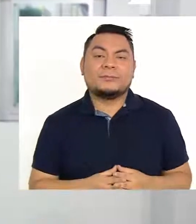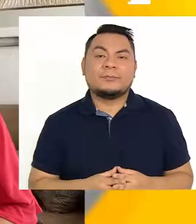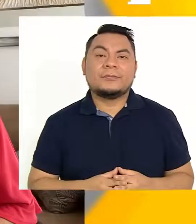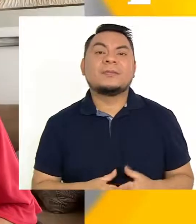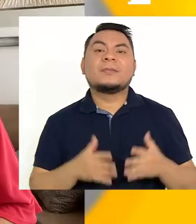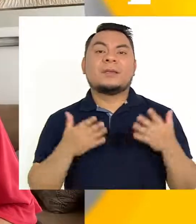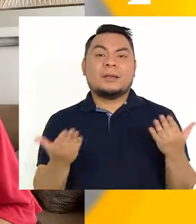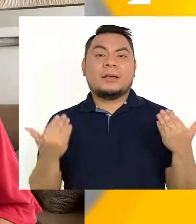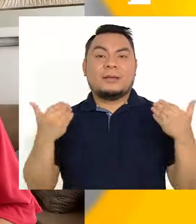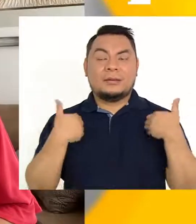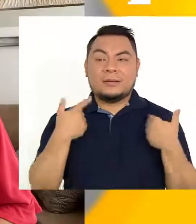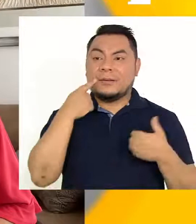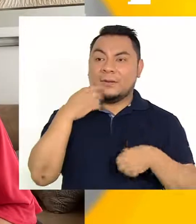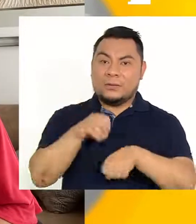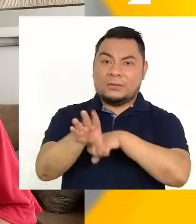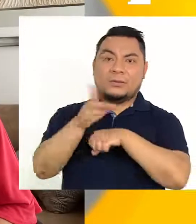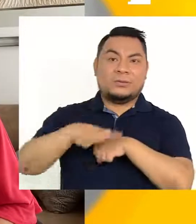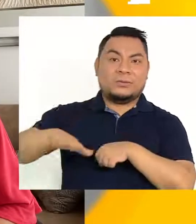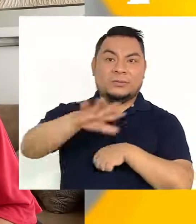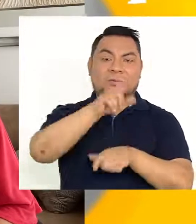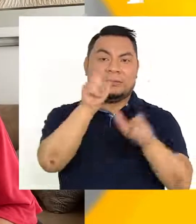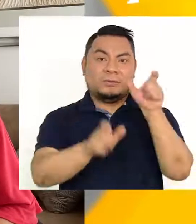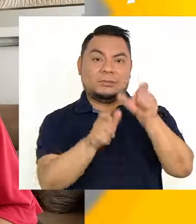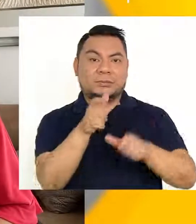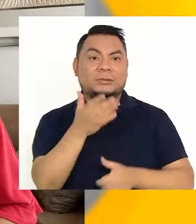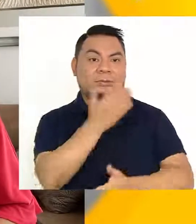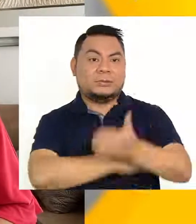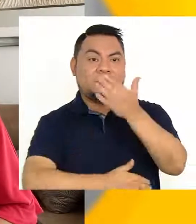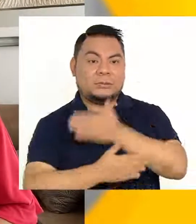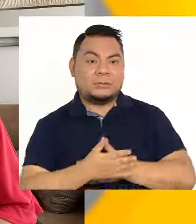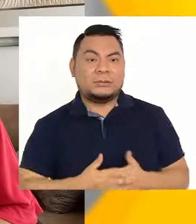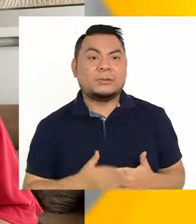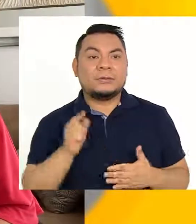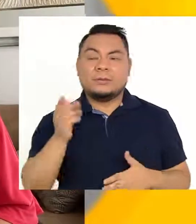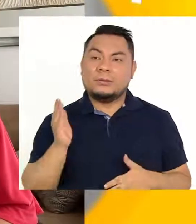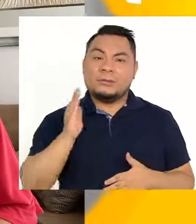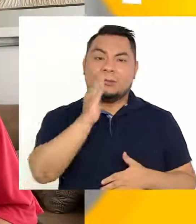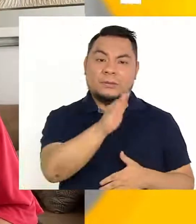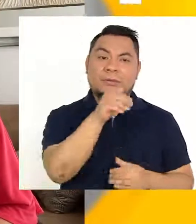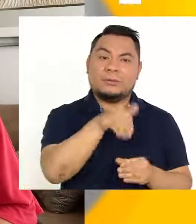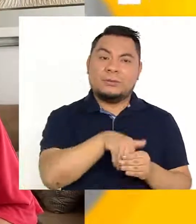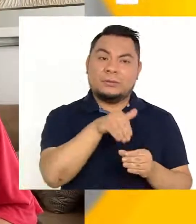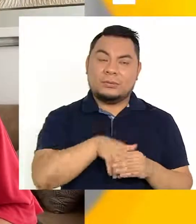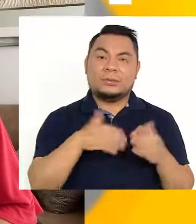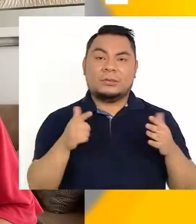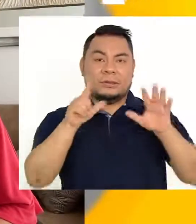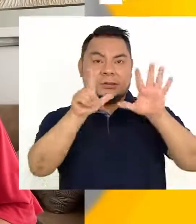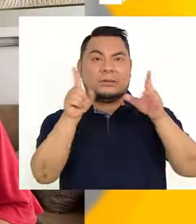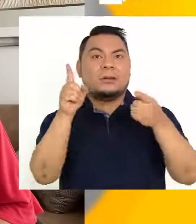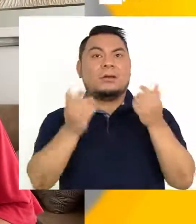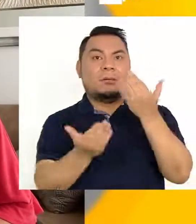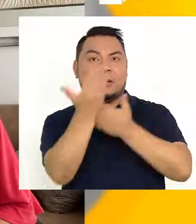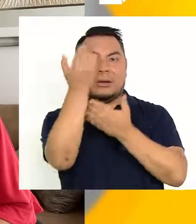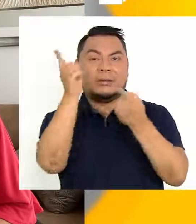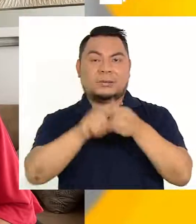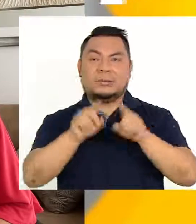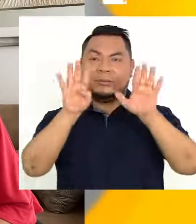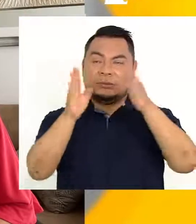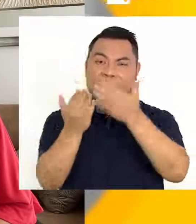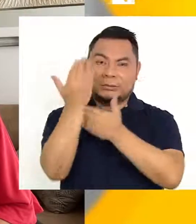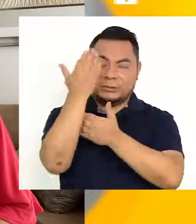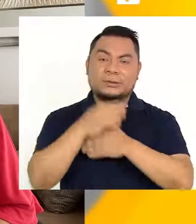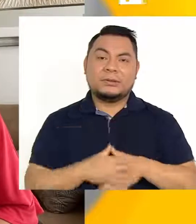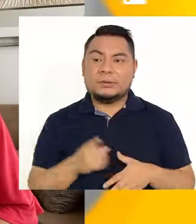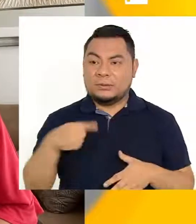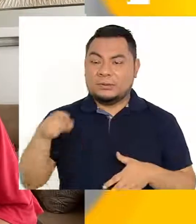sufragio. Entonces tenemos que recomendar a todas las personas con discapacidad que vayan a emitir su voto entre 7 de la mañana y 9